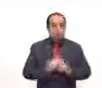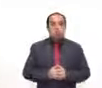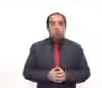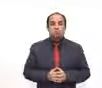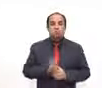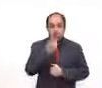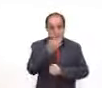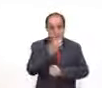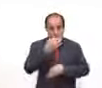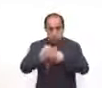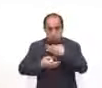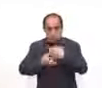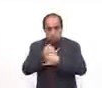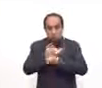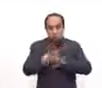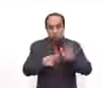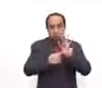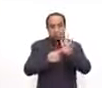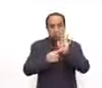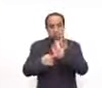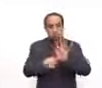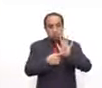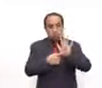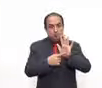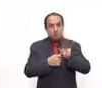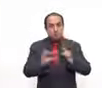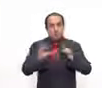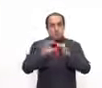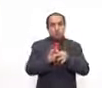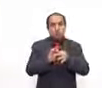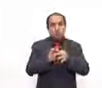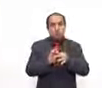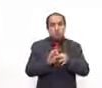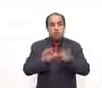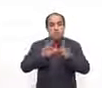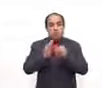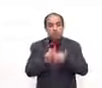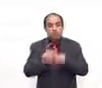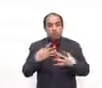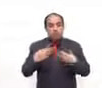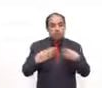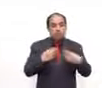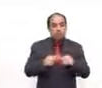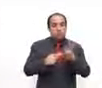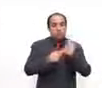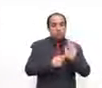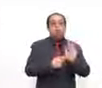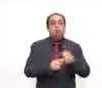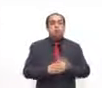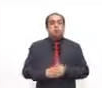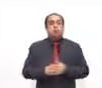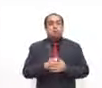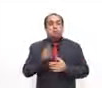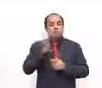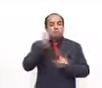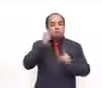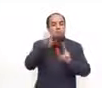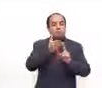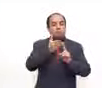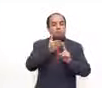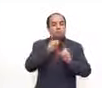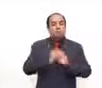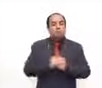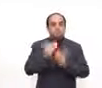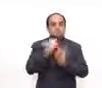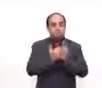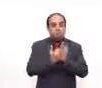Esto y todos los indicadores que les mostrábamos van en concordancia con el modelo epidemiológico que les hemos mostrado, que proyecta haber reducido, en este caso,